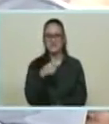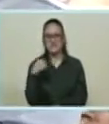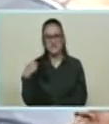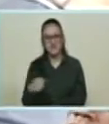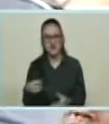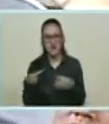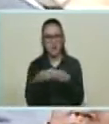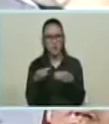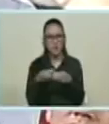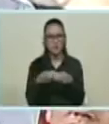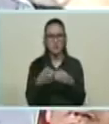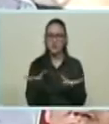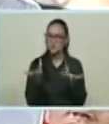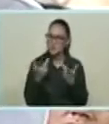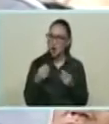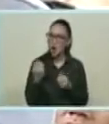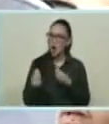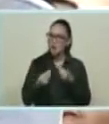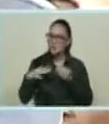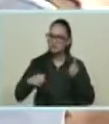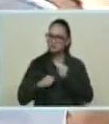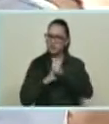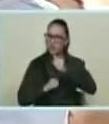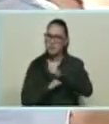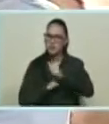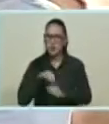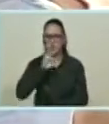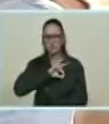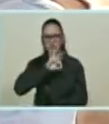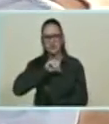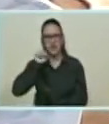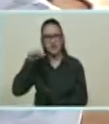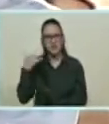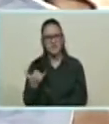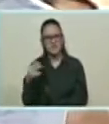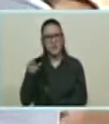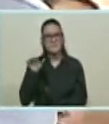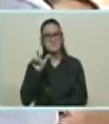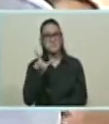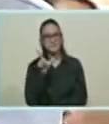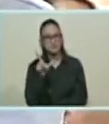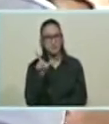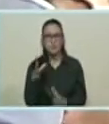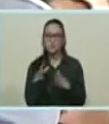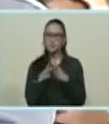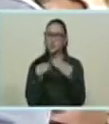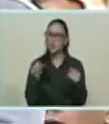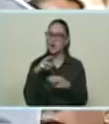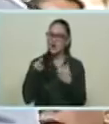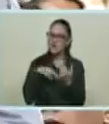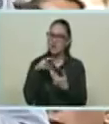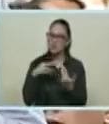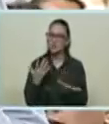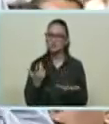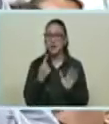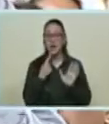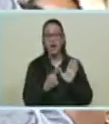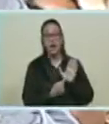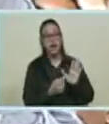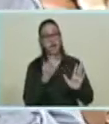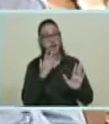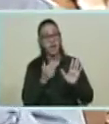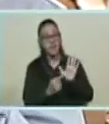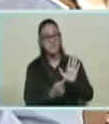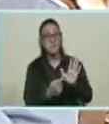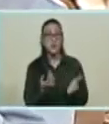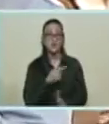recuento y de cómo tenemos que fortalecer a nuestro Partido Socialista Unido de Venezuela, a los partidos de la revolución, bajo el ejemplo de la